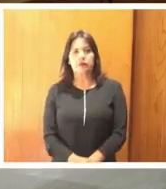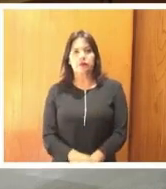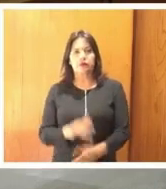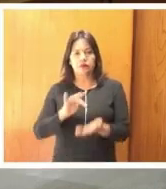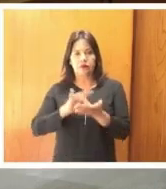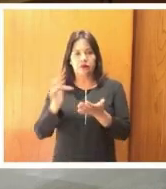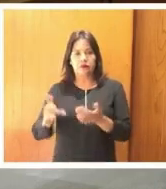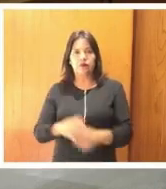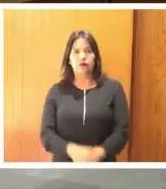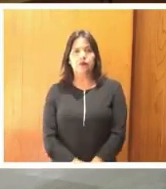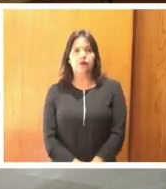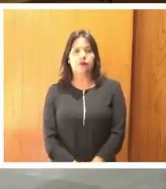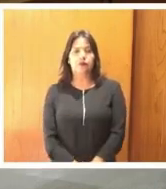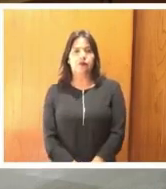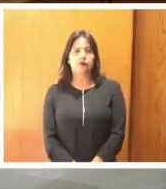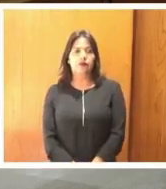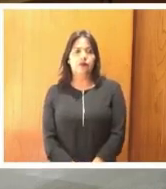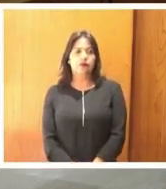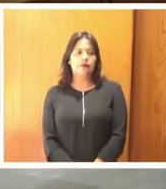comisionado presidente.